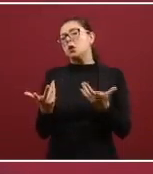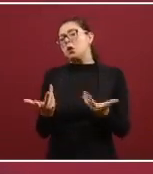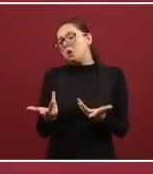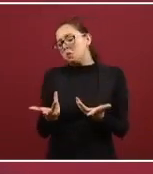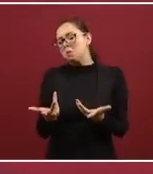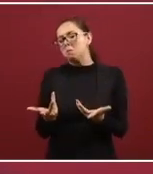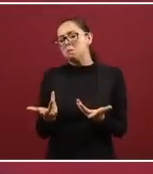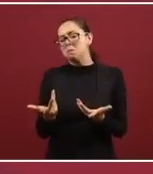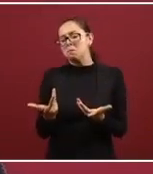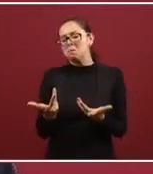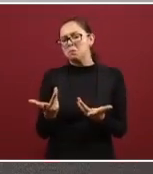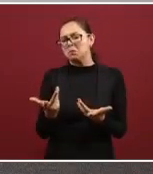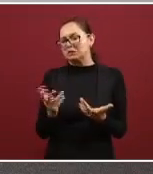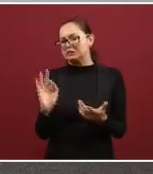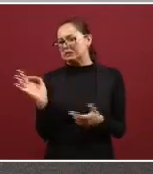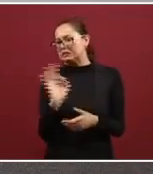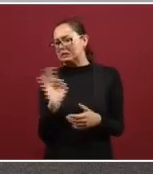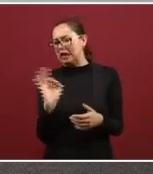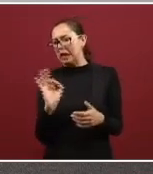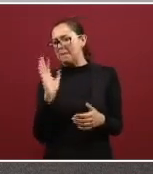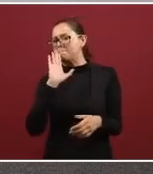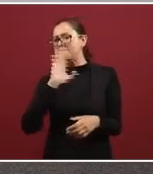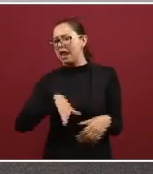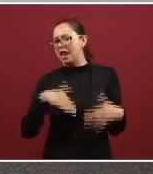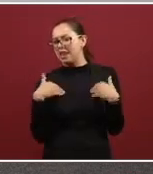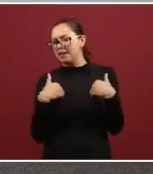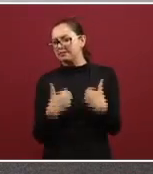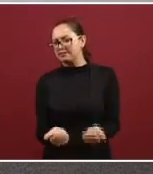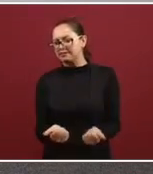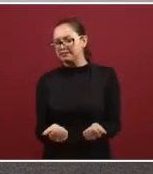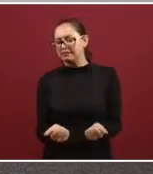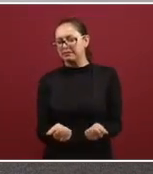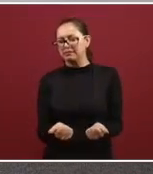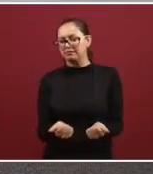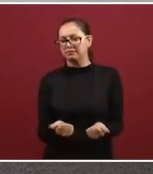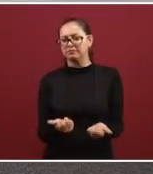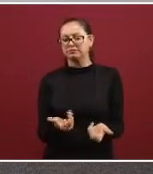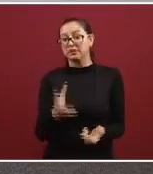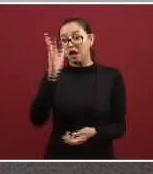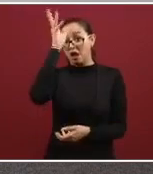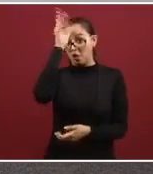no una interpretación adecuada. En el convenio